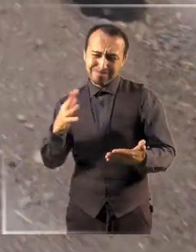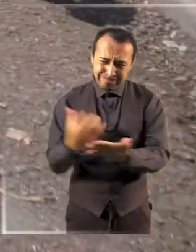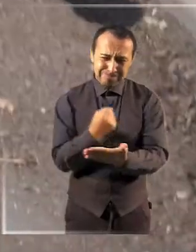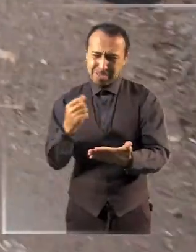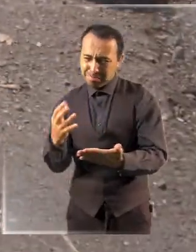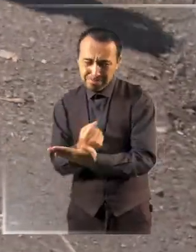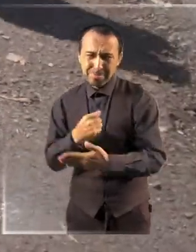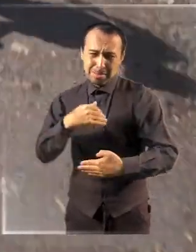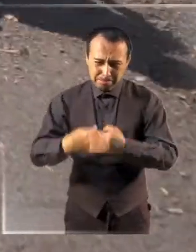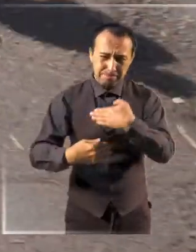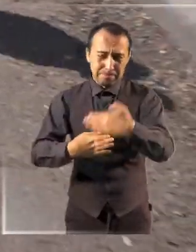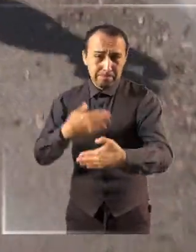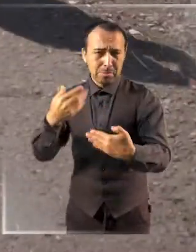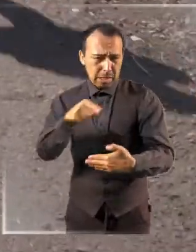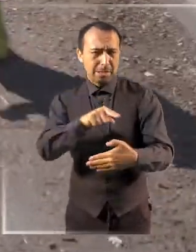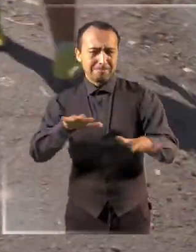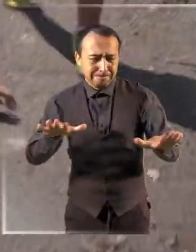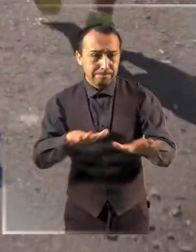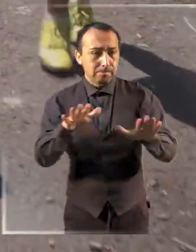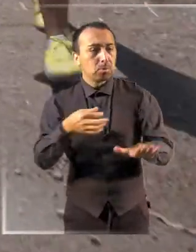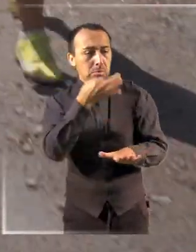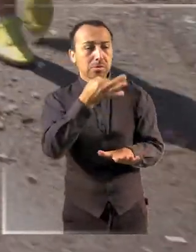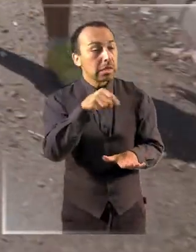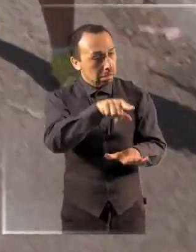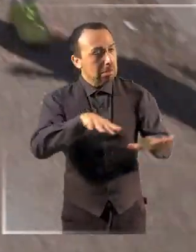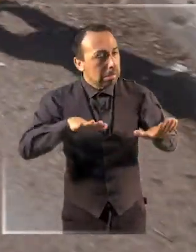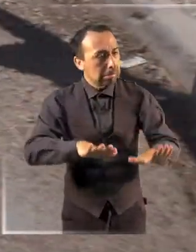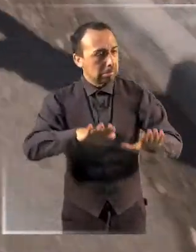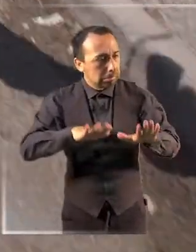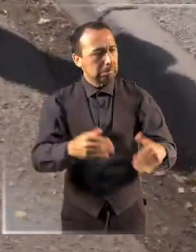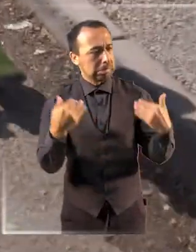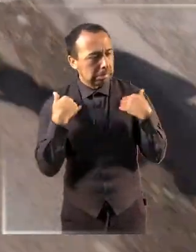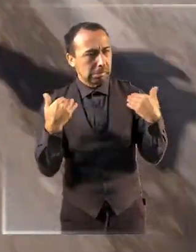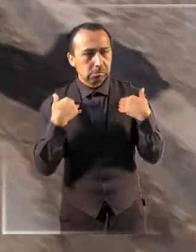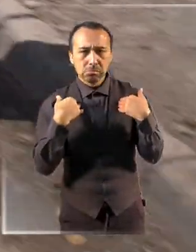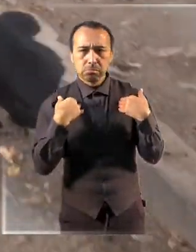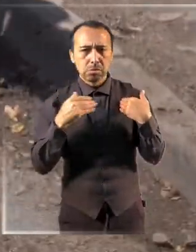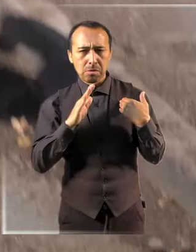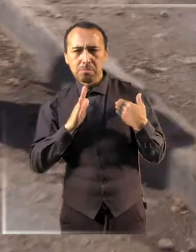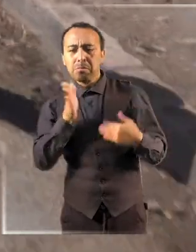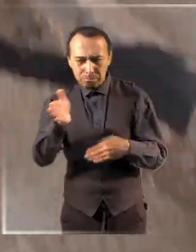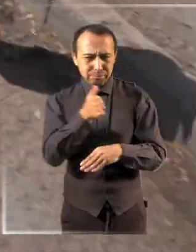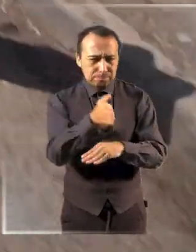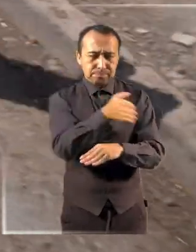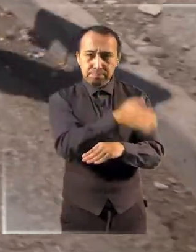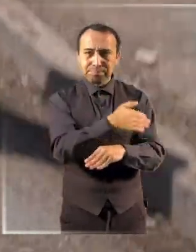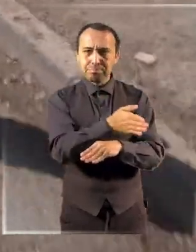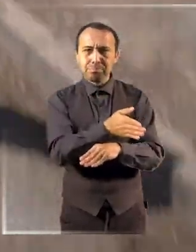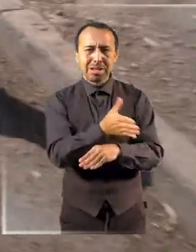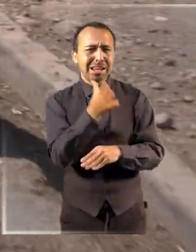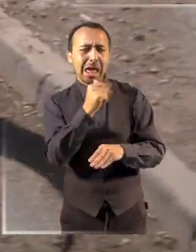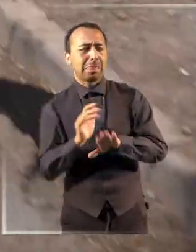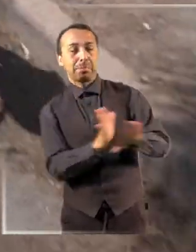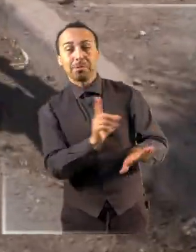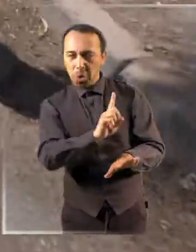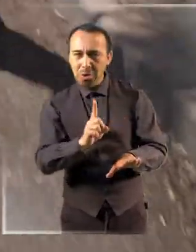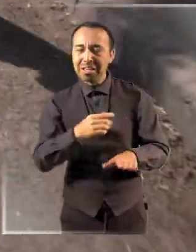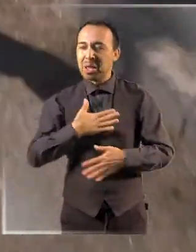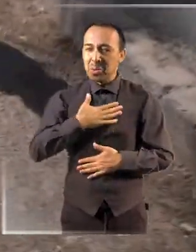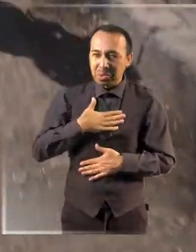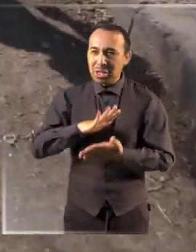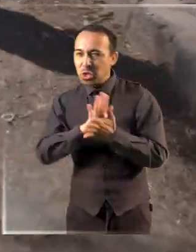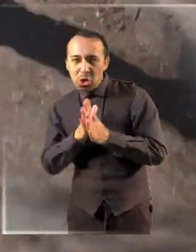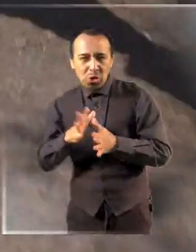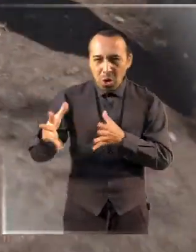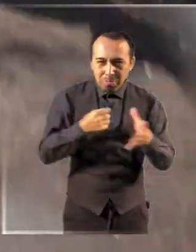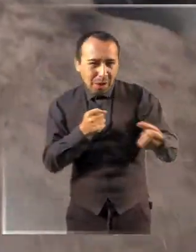siempre sale adelante, que le decís que haga un ejercicio, que haga esto, que haga lo otro. Nada le queda grande, solamente él tiene muchas